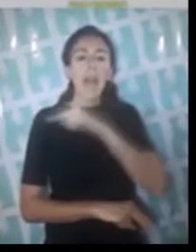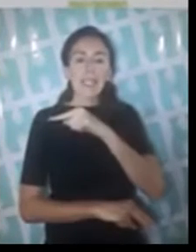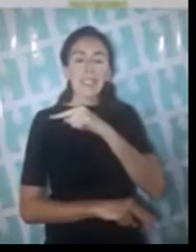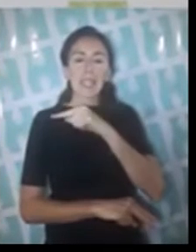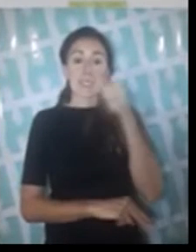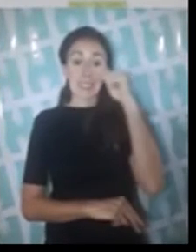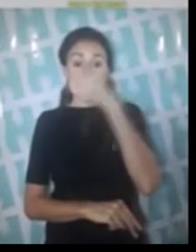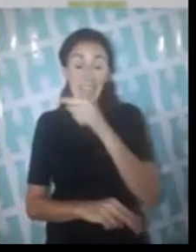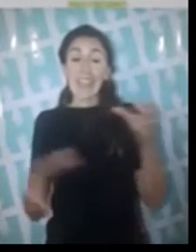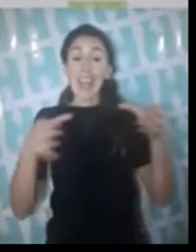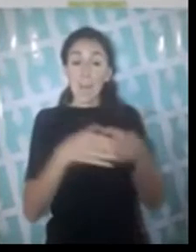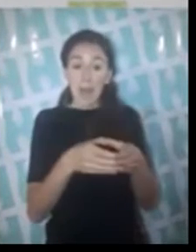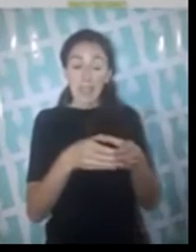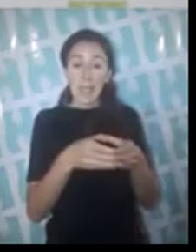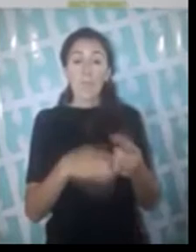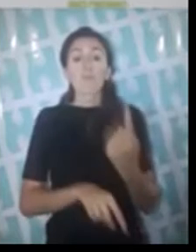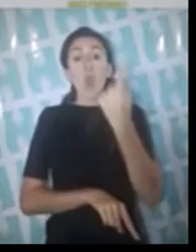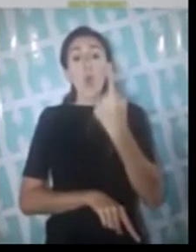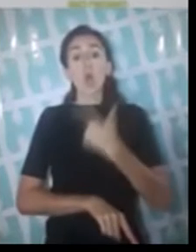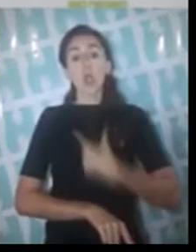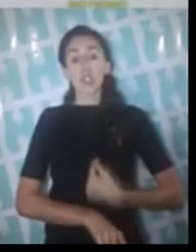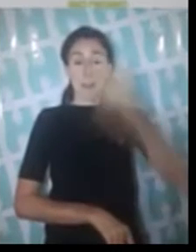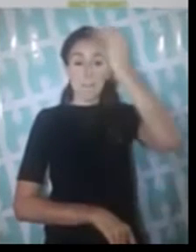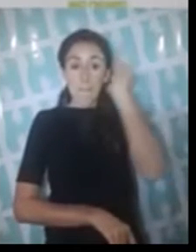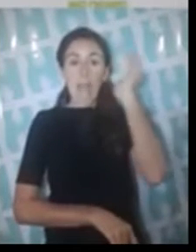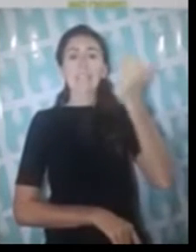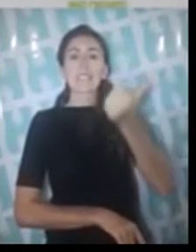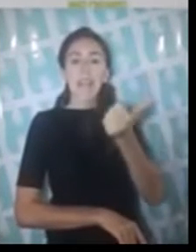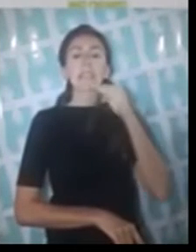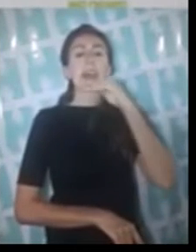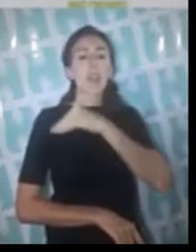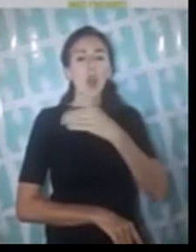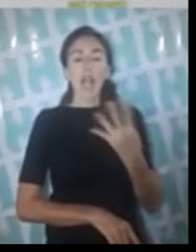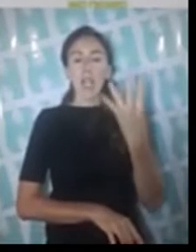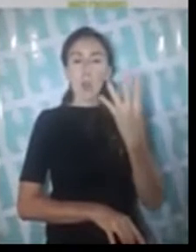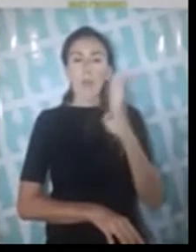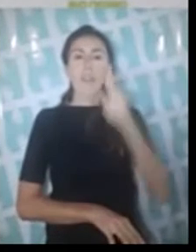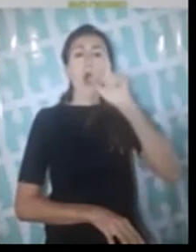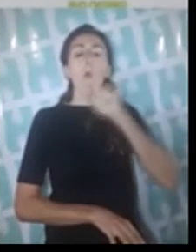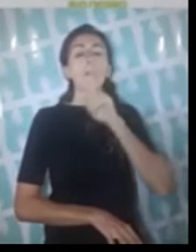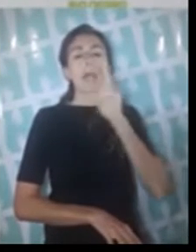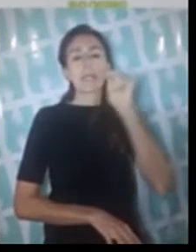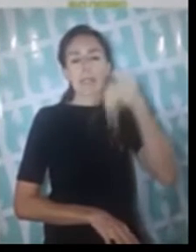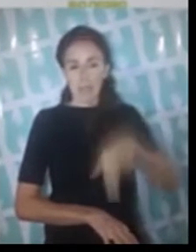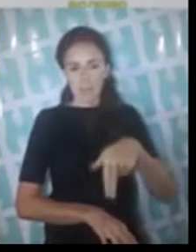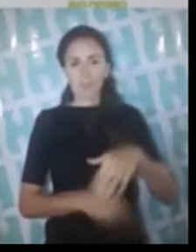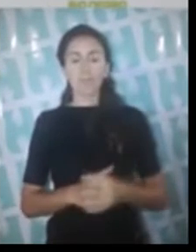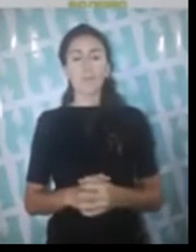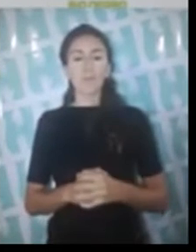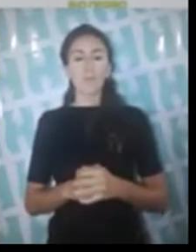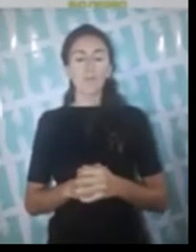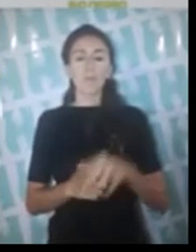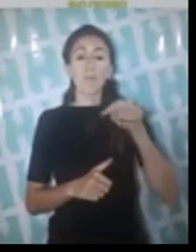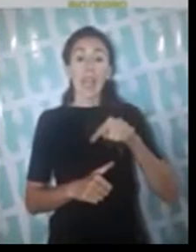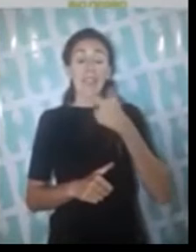7 en La Marque, 1 en Chimpay, 6 en General Roca y 4 en Luis Beltrán. Se